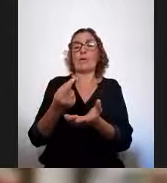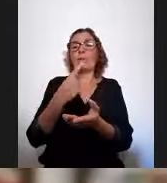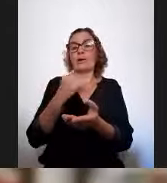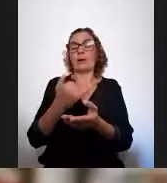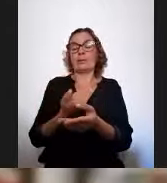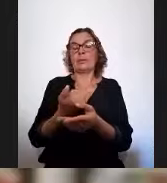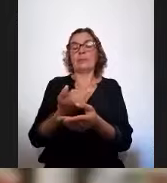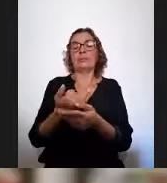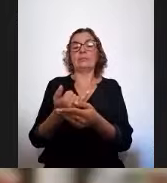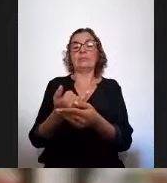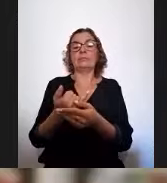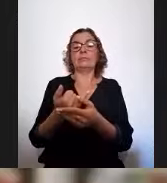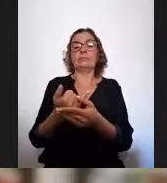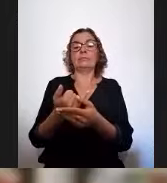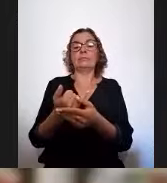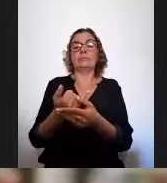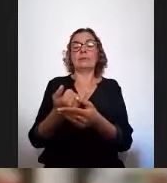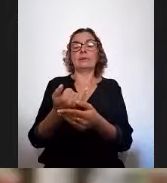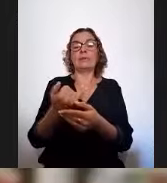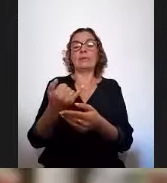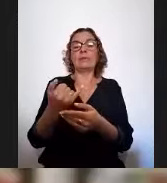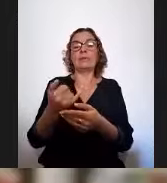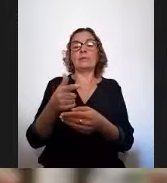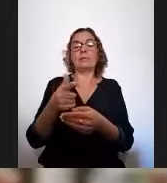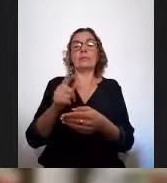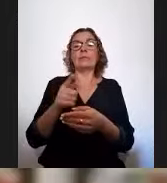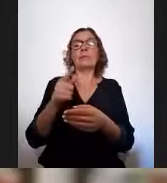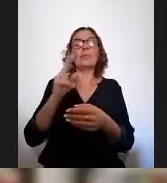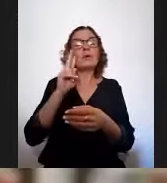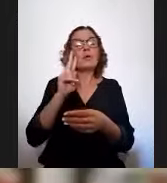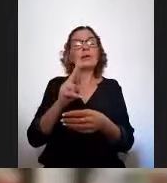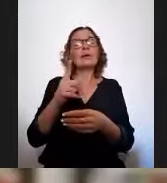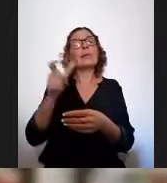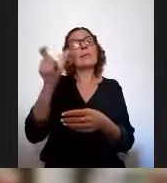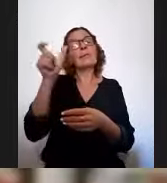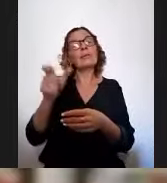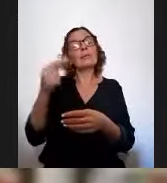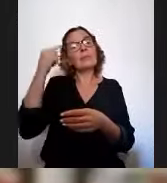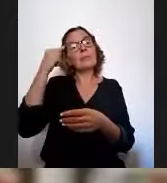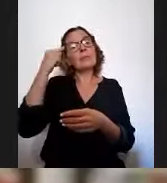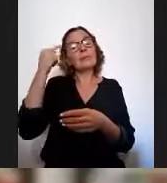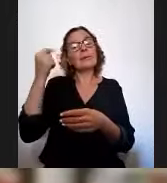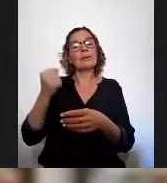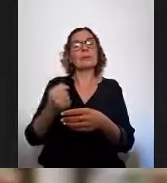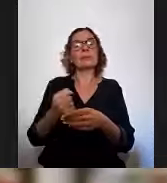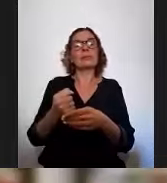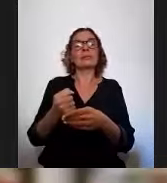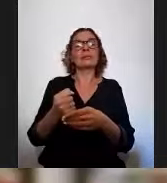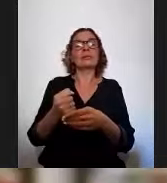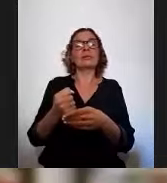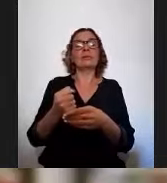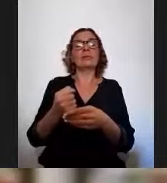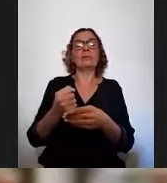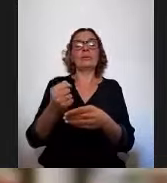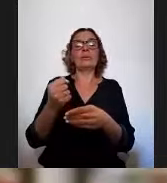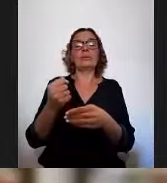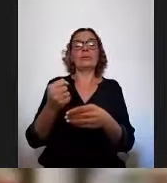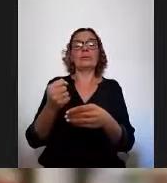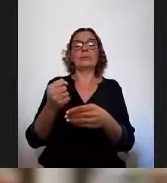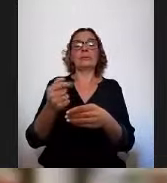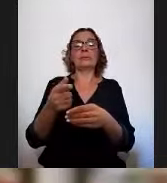¿sí? Nos tenemos que poner desde el punto de vista del usuario, del que lo va a consumir. Es lo que para